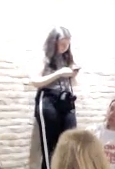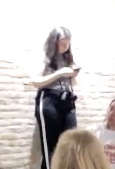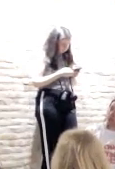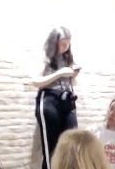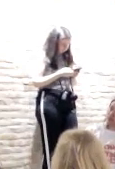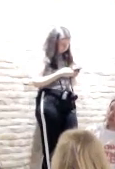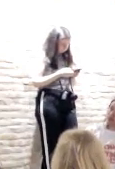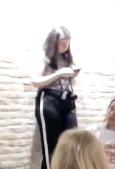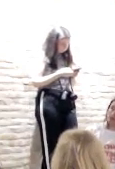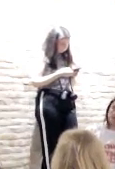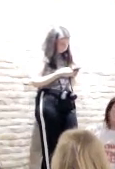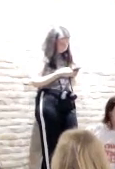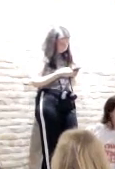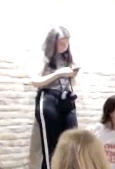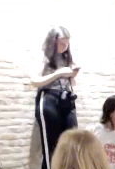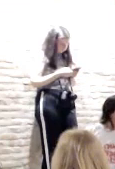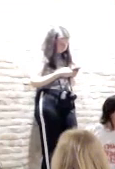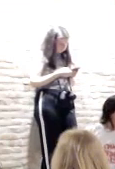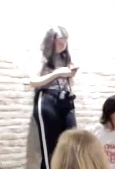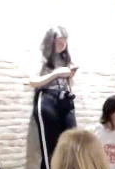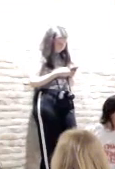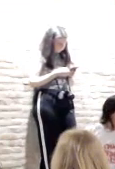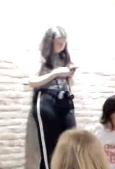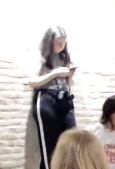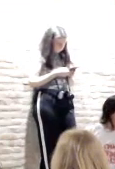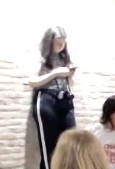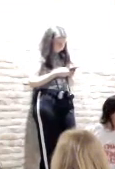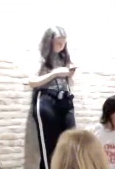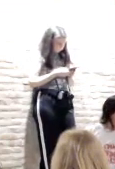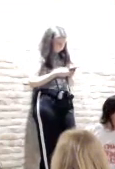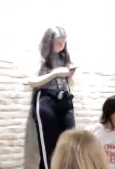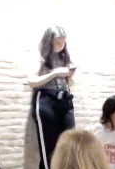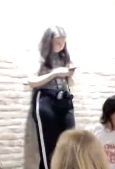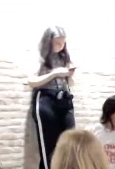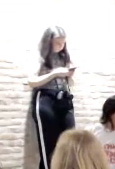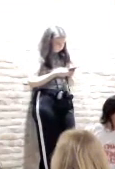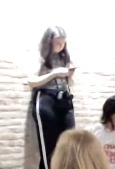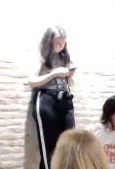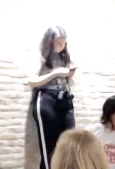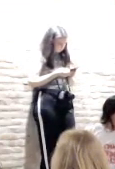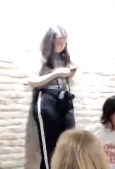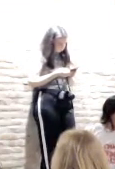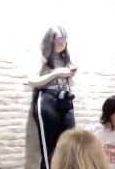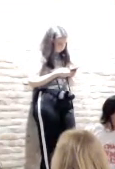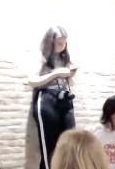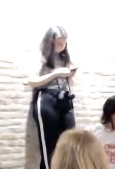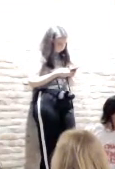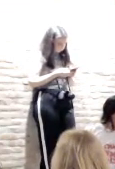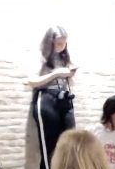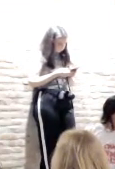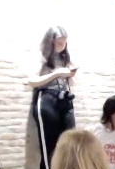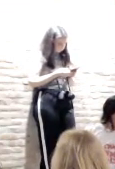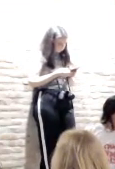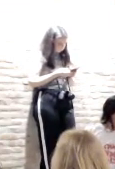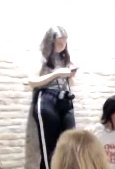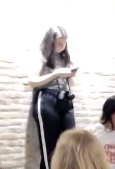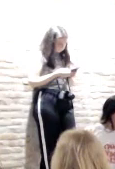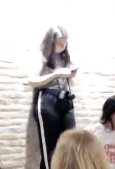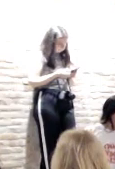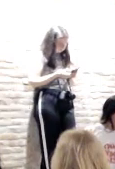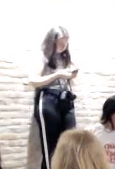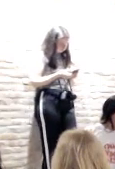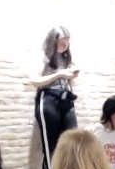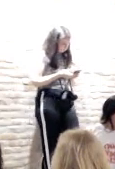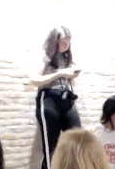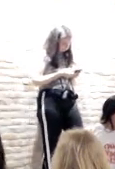susic este solicitando ayuda y nos dimos cuenta que como estado no estamos abordando